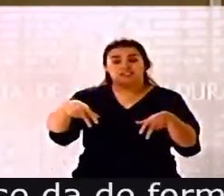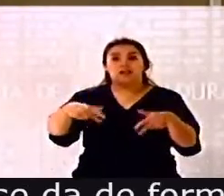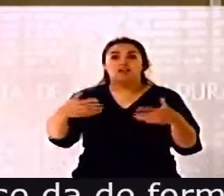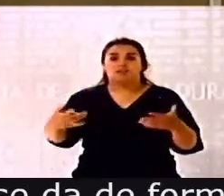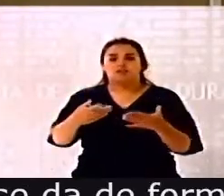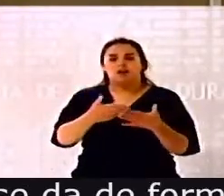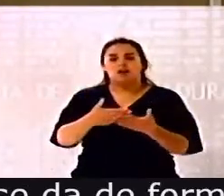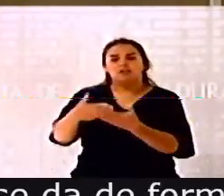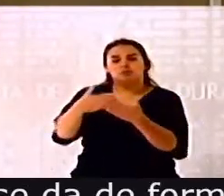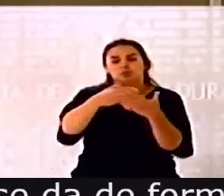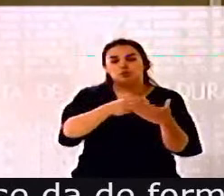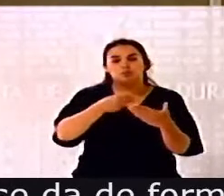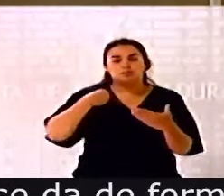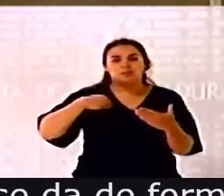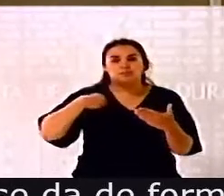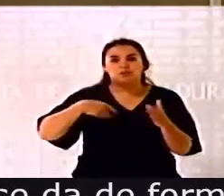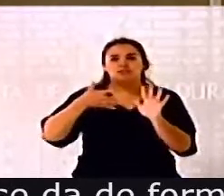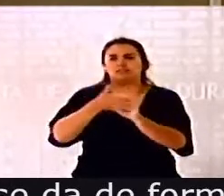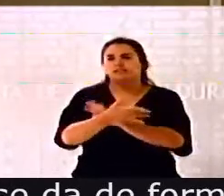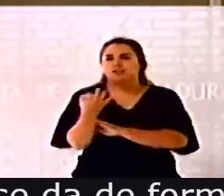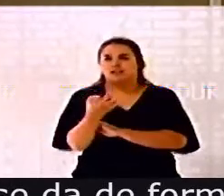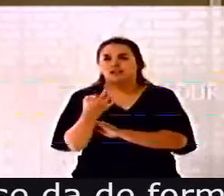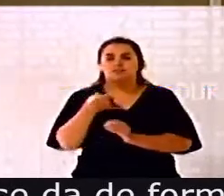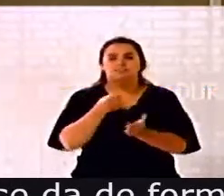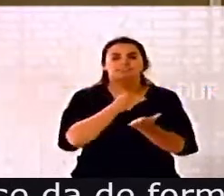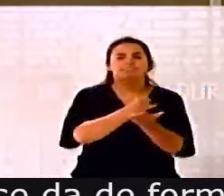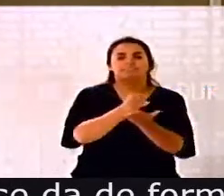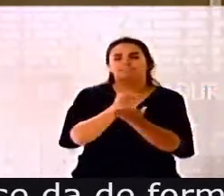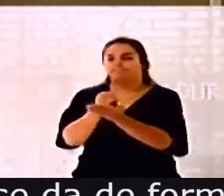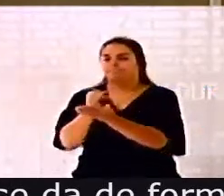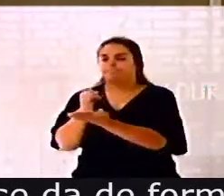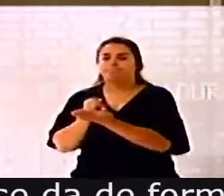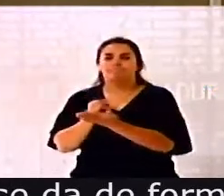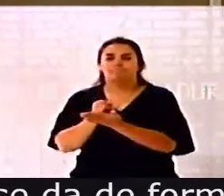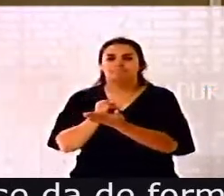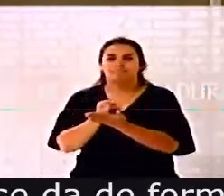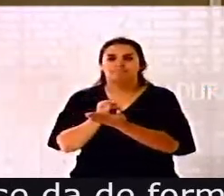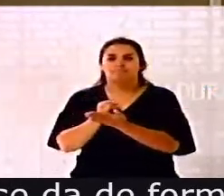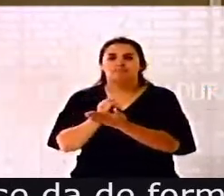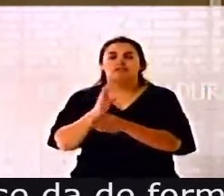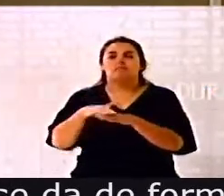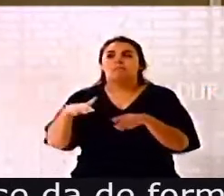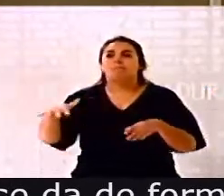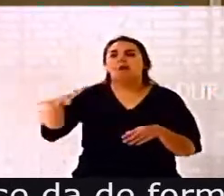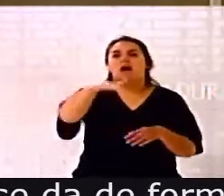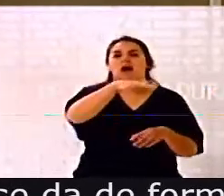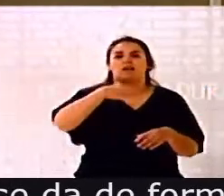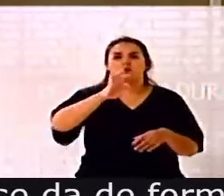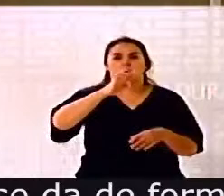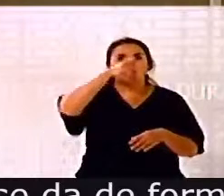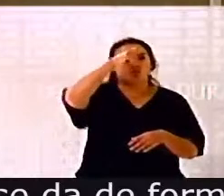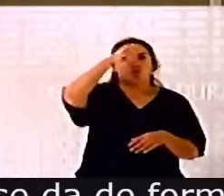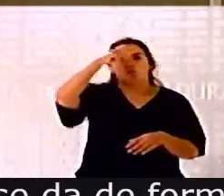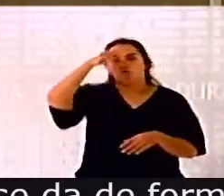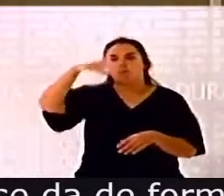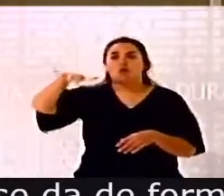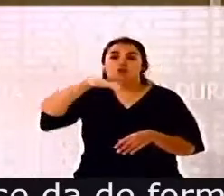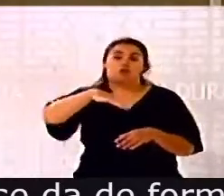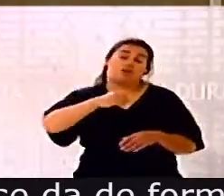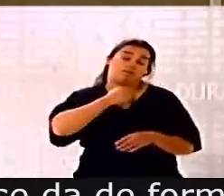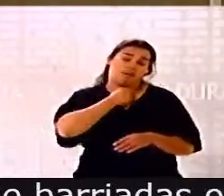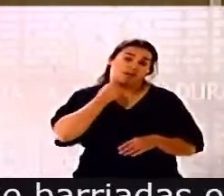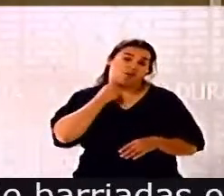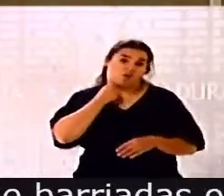estudio consistía en tomar una muestra aleatoria de barriadas o de localidades del área de salud de